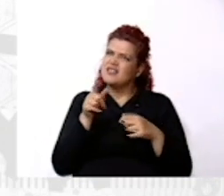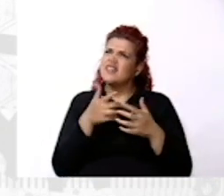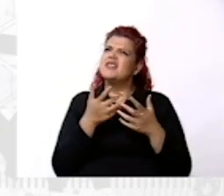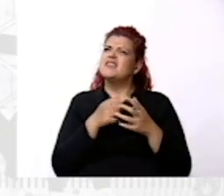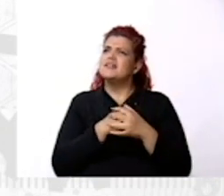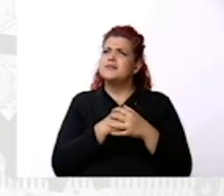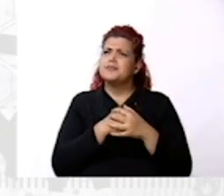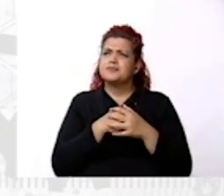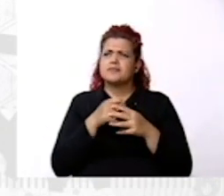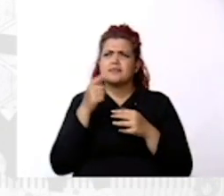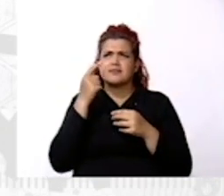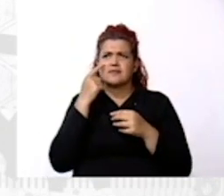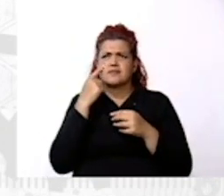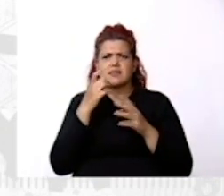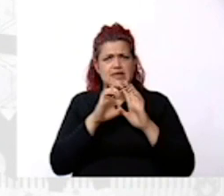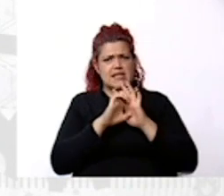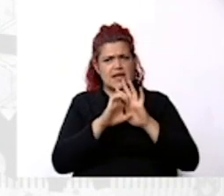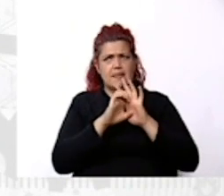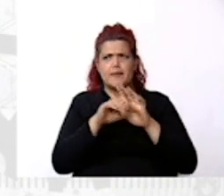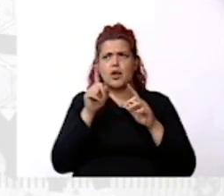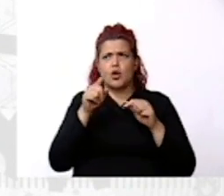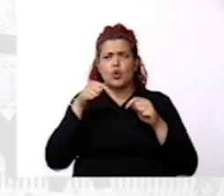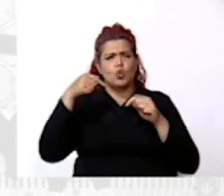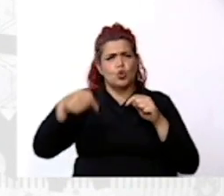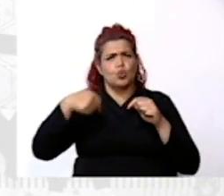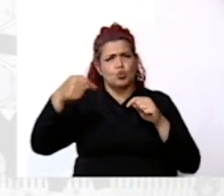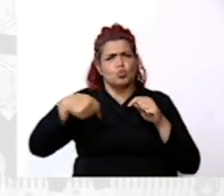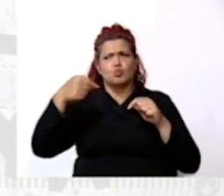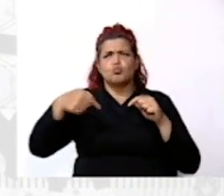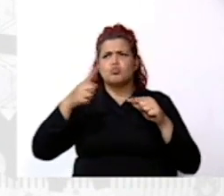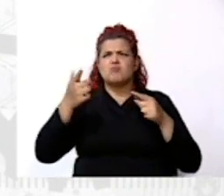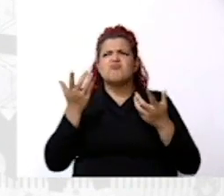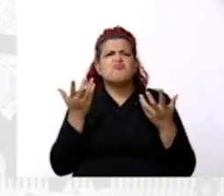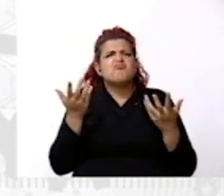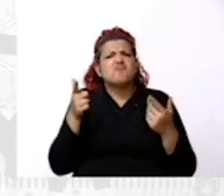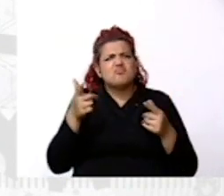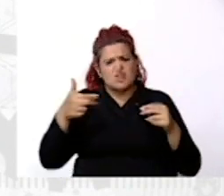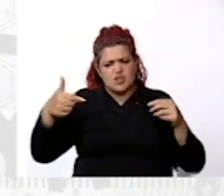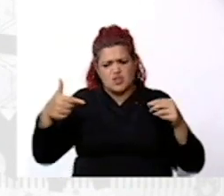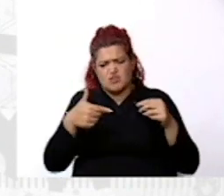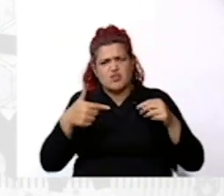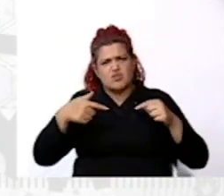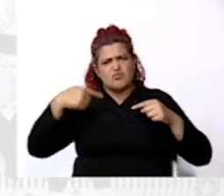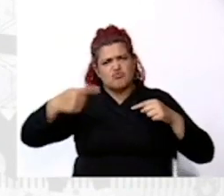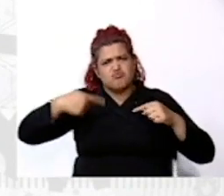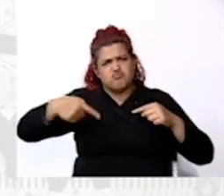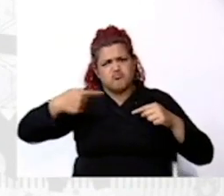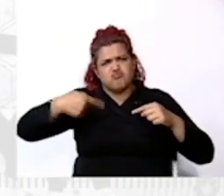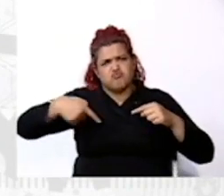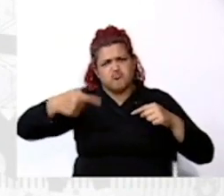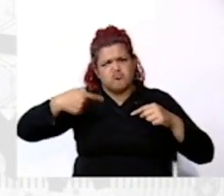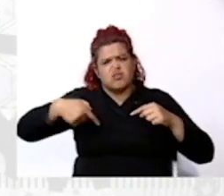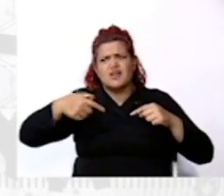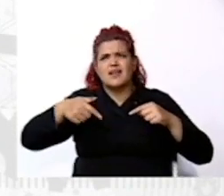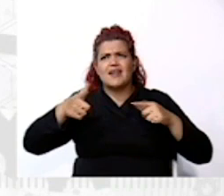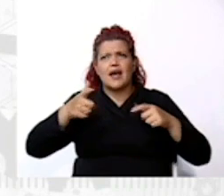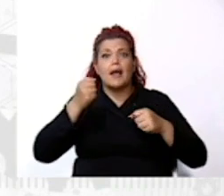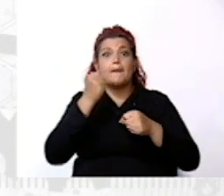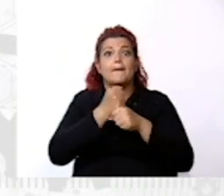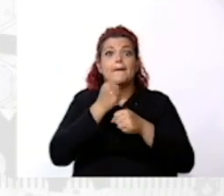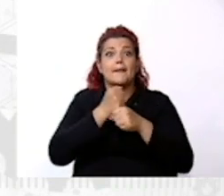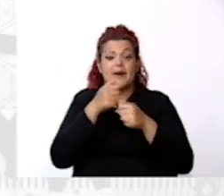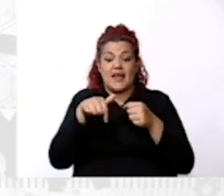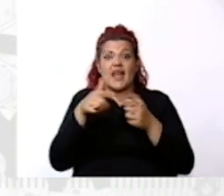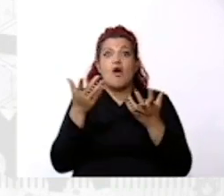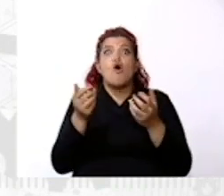Ese es un ejemplo de torno. El torno lo utilizan las personas que trabajan